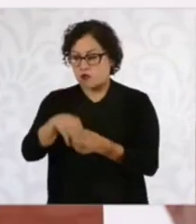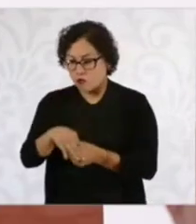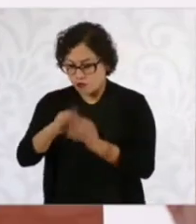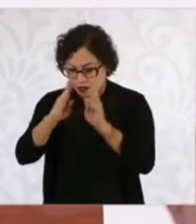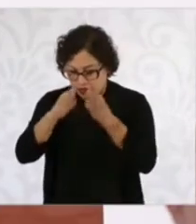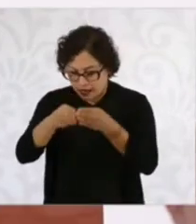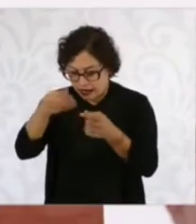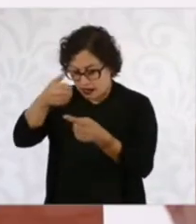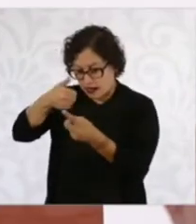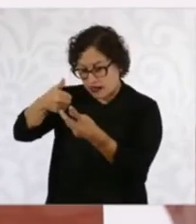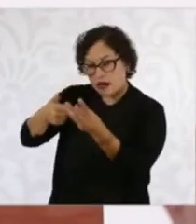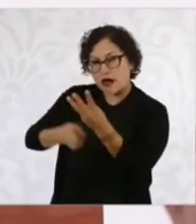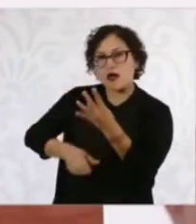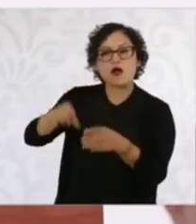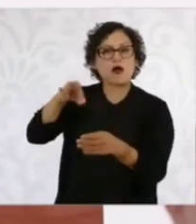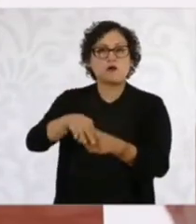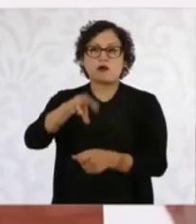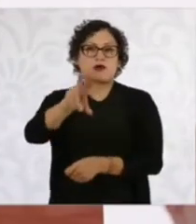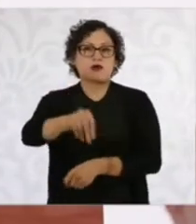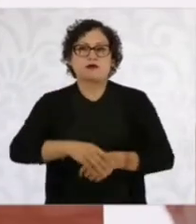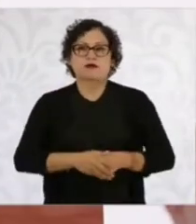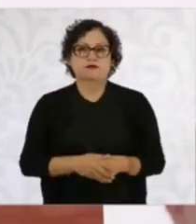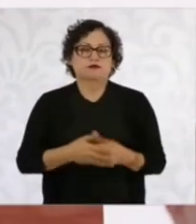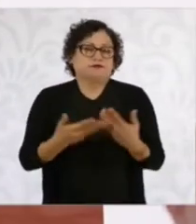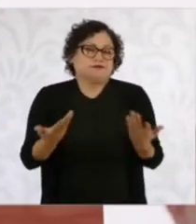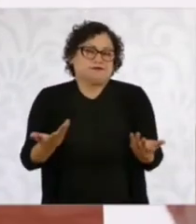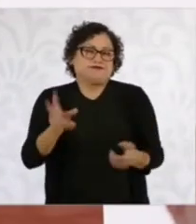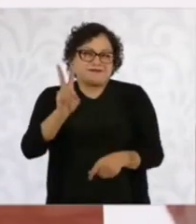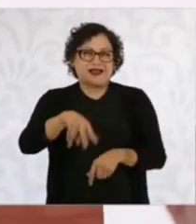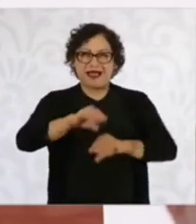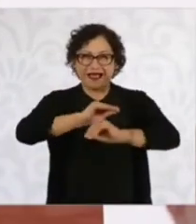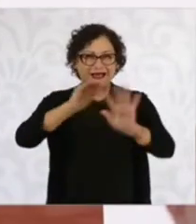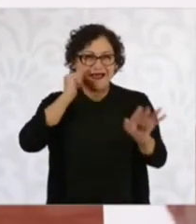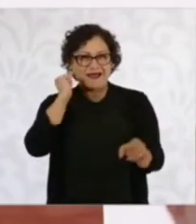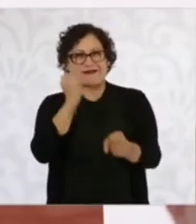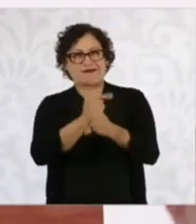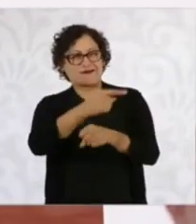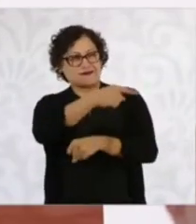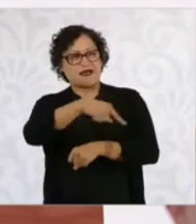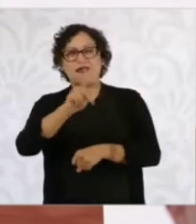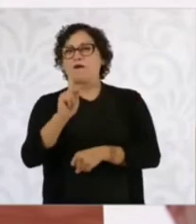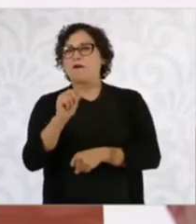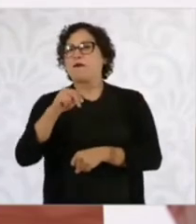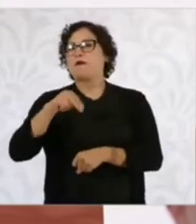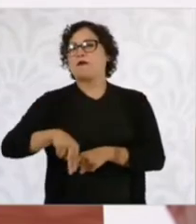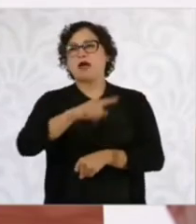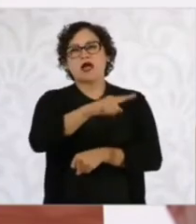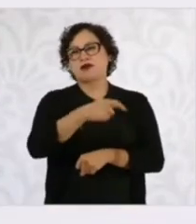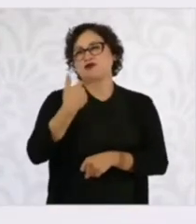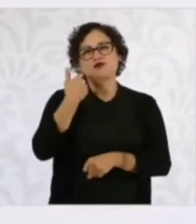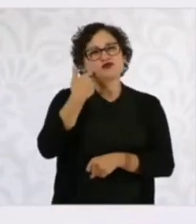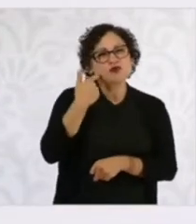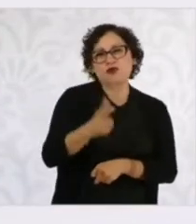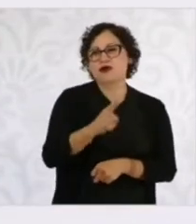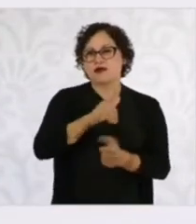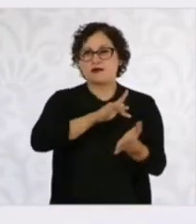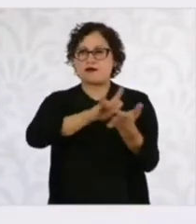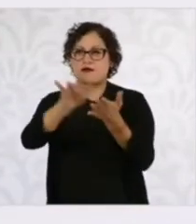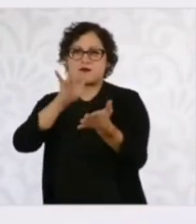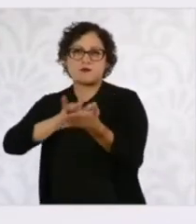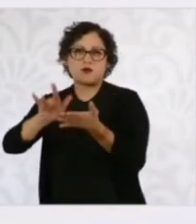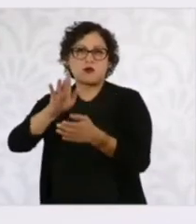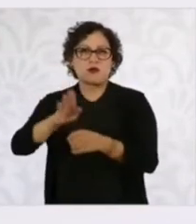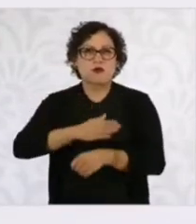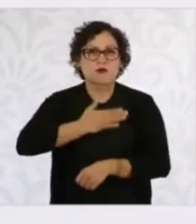pero en contra en lo particular. O sea, ellos están en contra de los programas de bienestar. Pero en particular este grupo